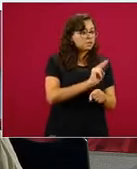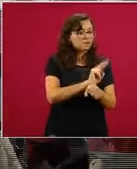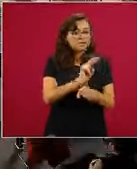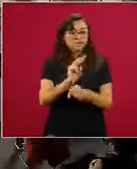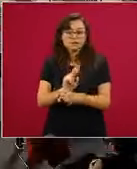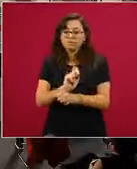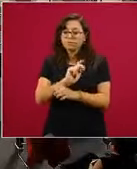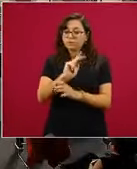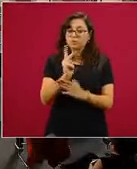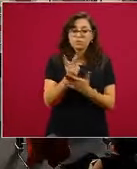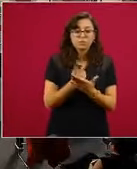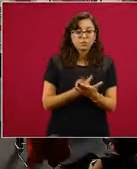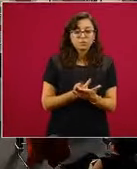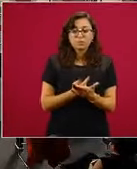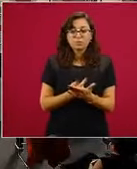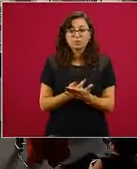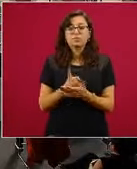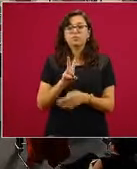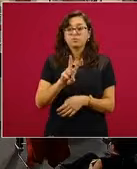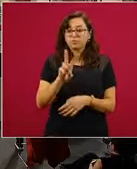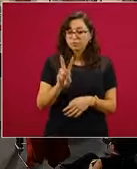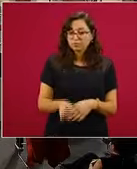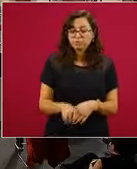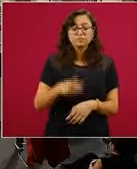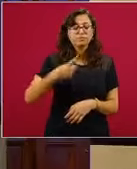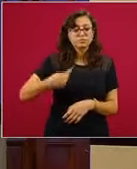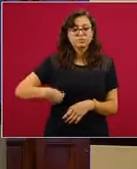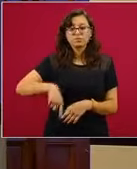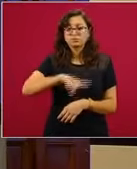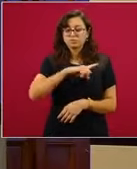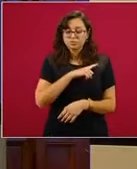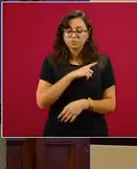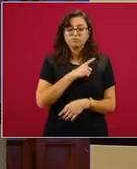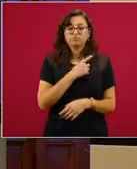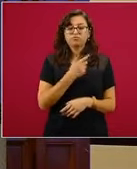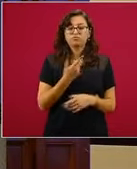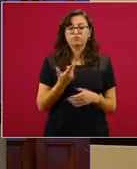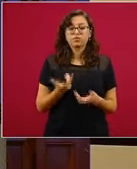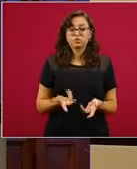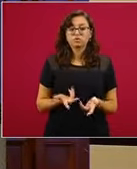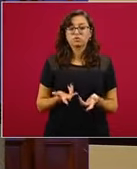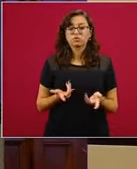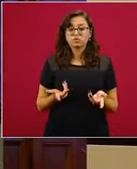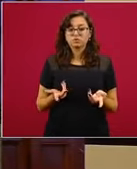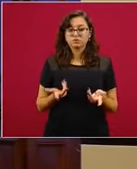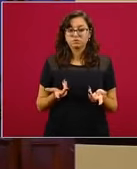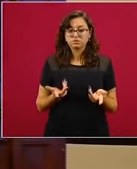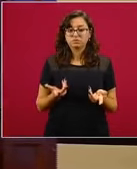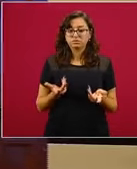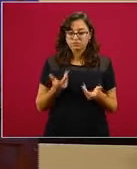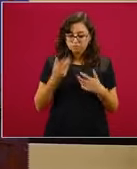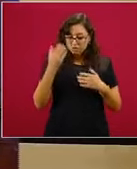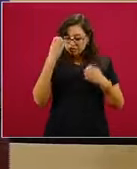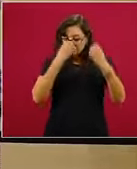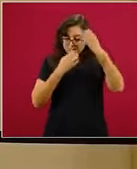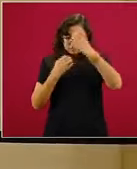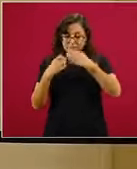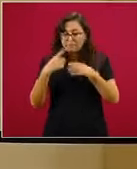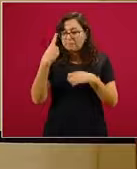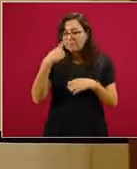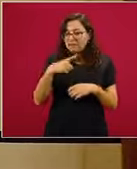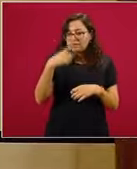programa es uno de los que noblemente hemos hecho todo esto, sobre todo por el manejo de las resistencias. El